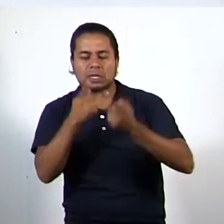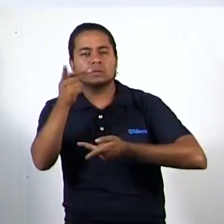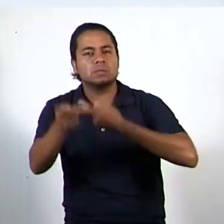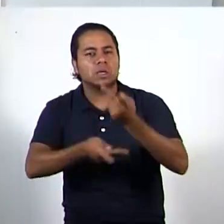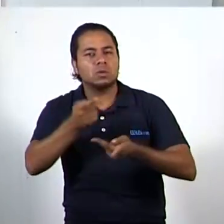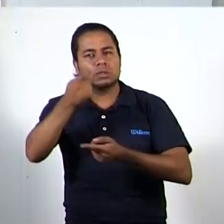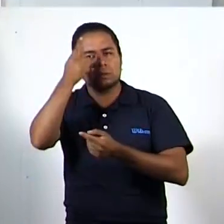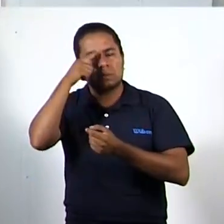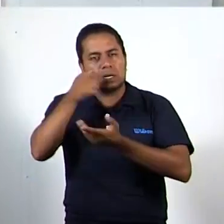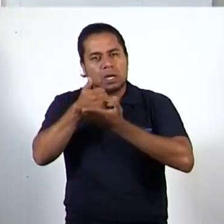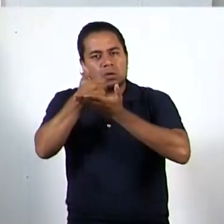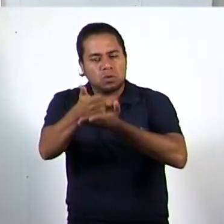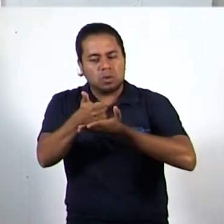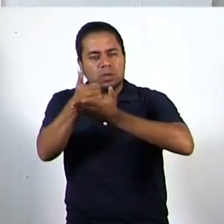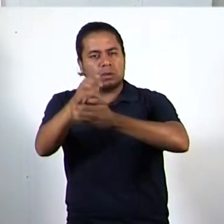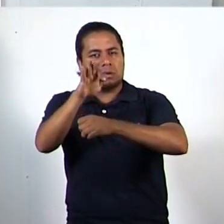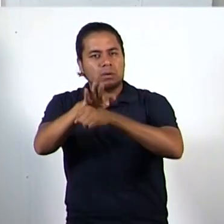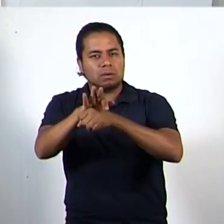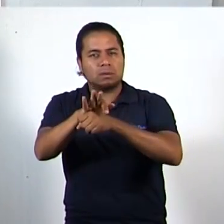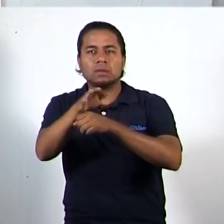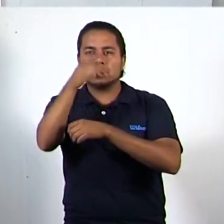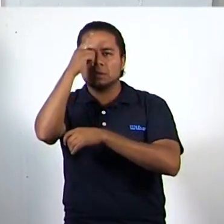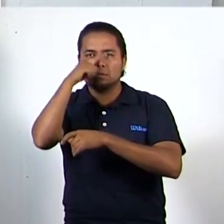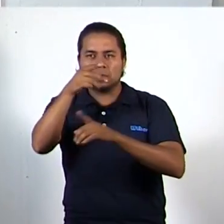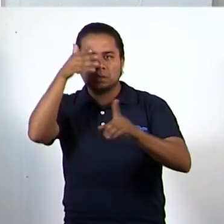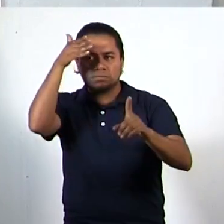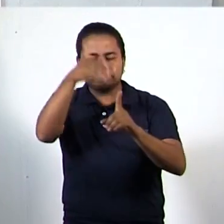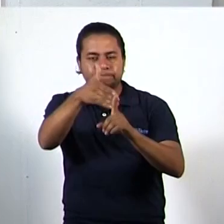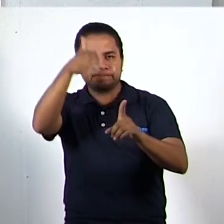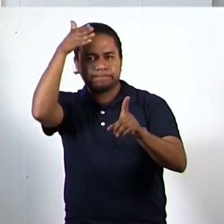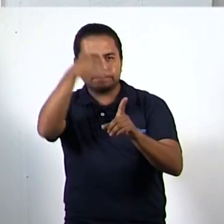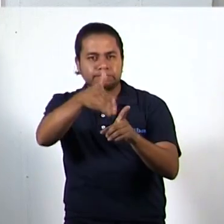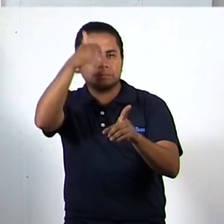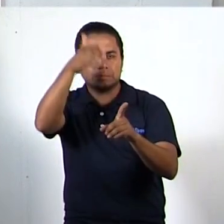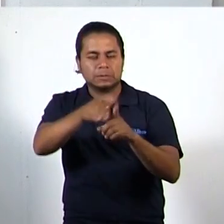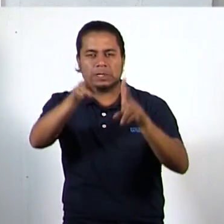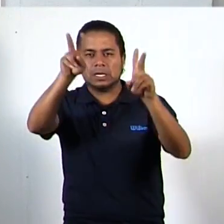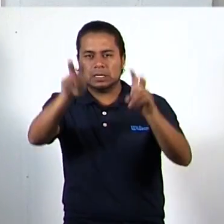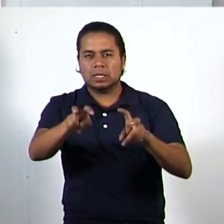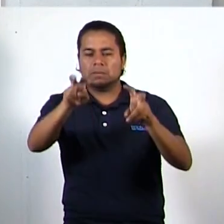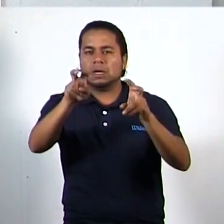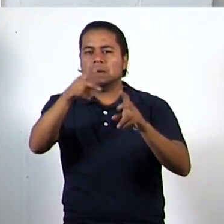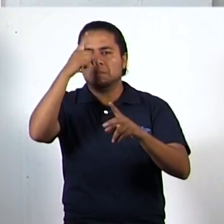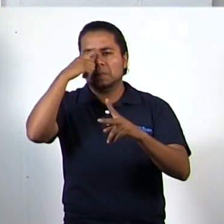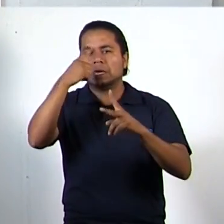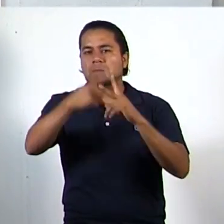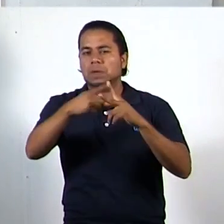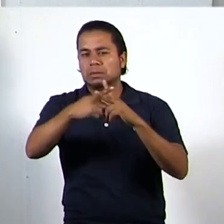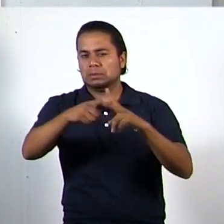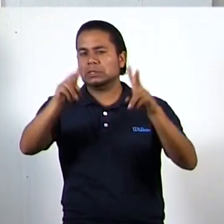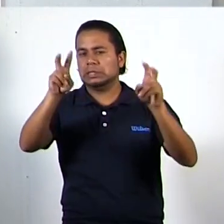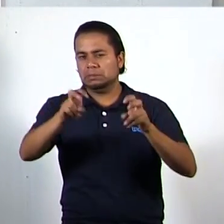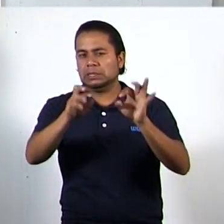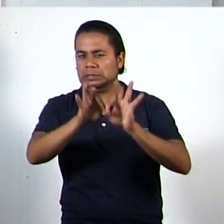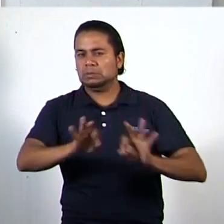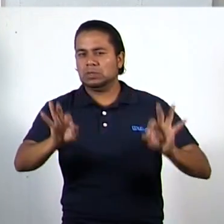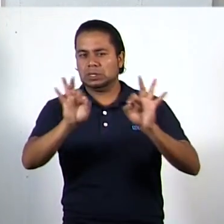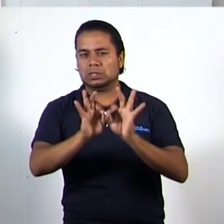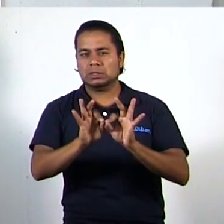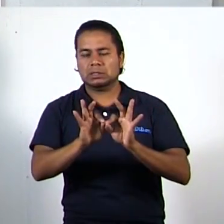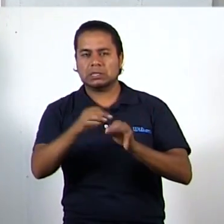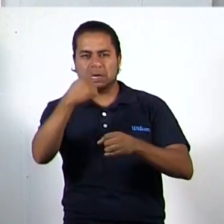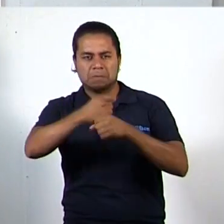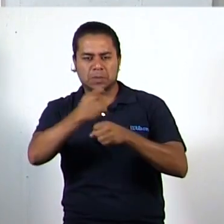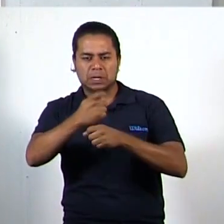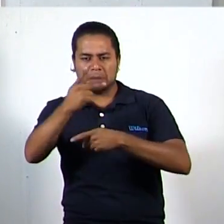que nos irán ayudando a estar enfocándonos en este maravilloso mundo y en este maravilloso tema. La